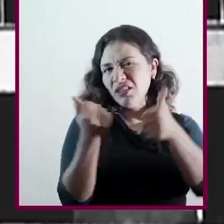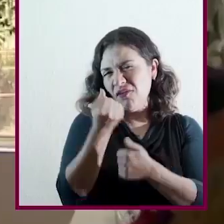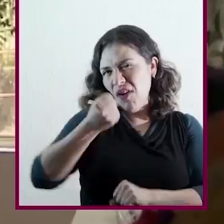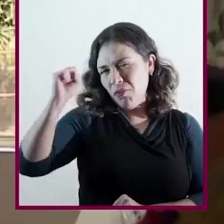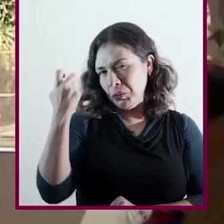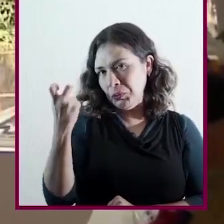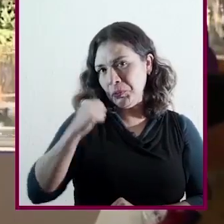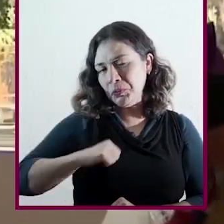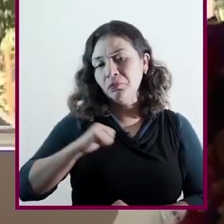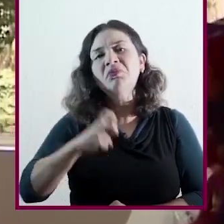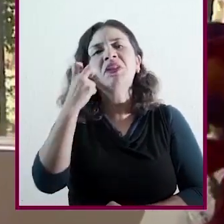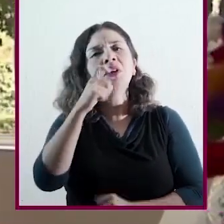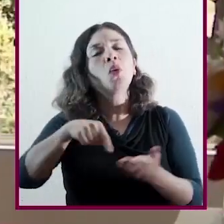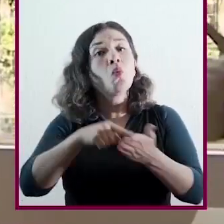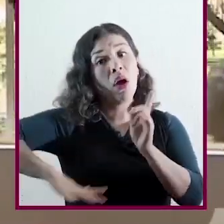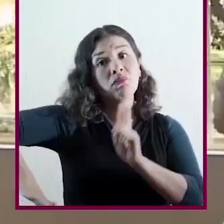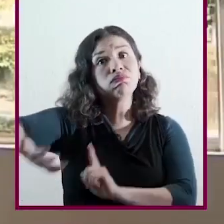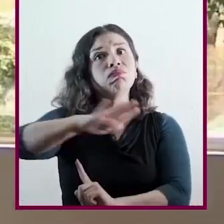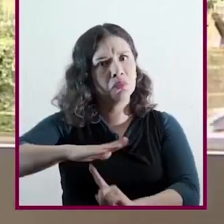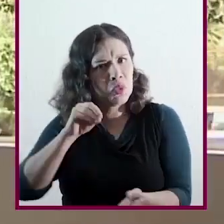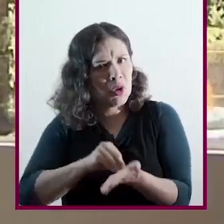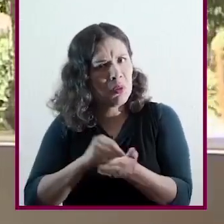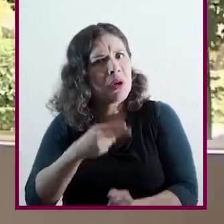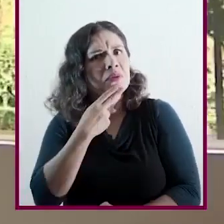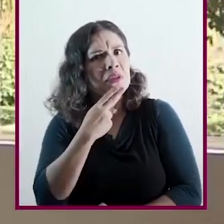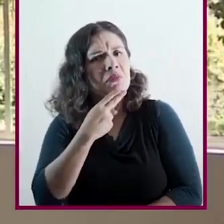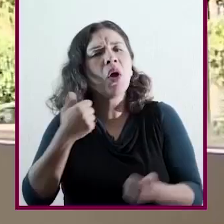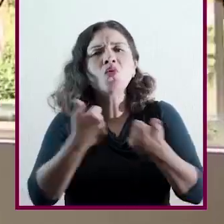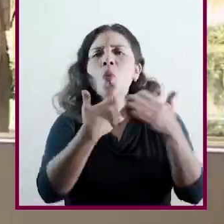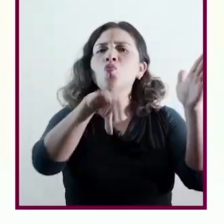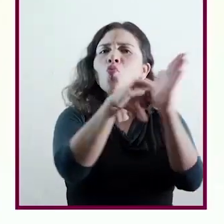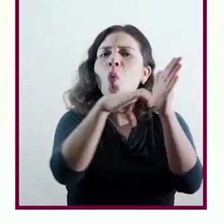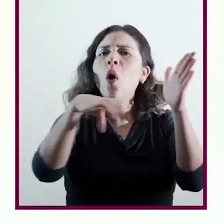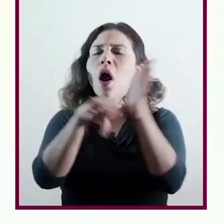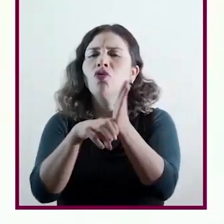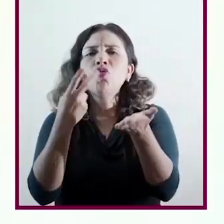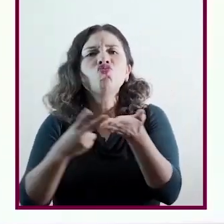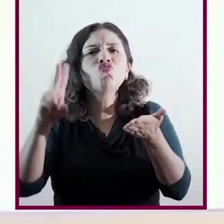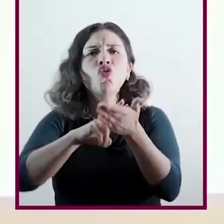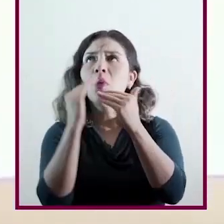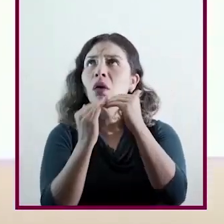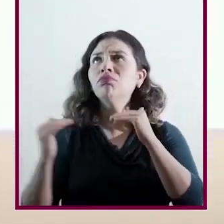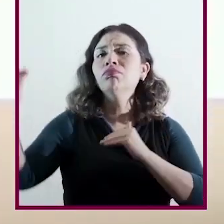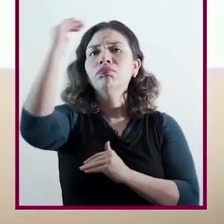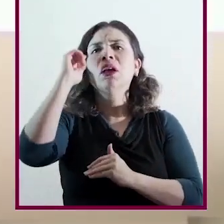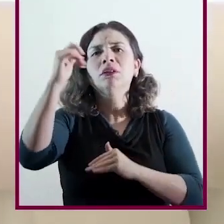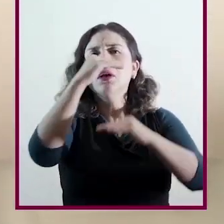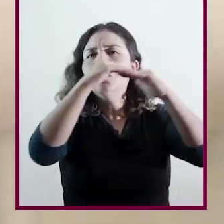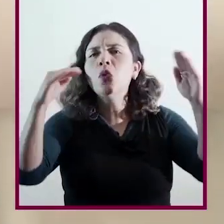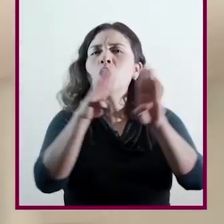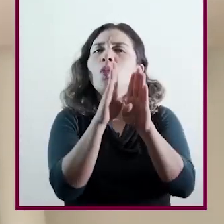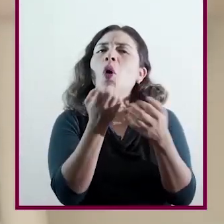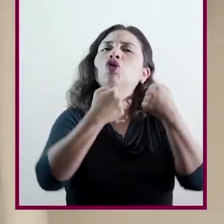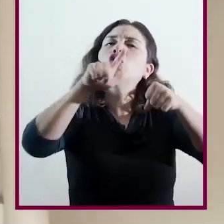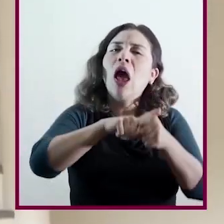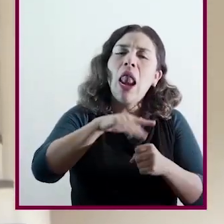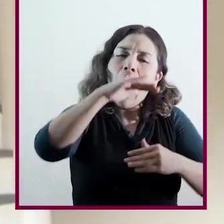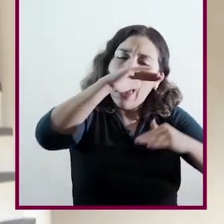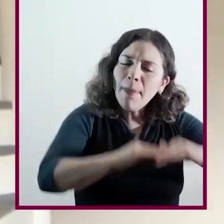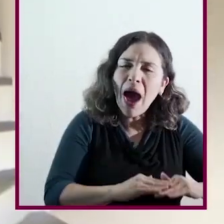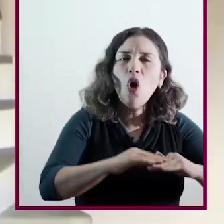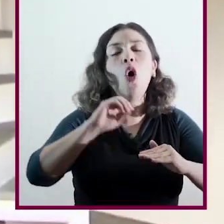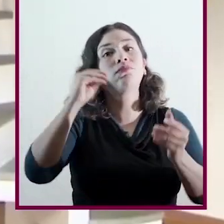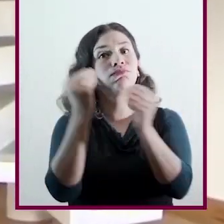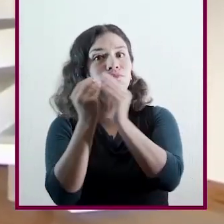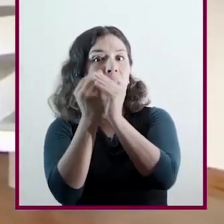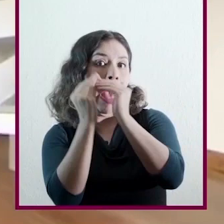artistas. Se trata de un espacio funcional, con habitaciones de doble altura que dividen las áreas sociales de